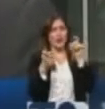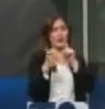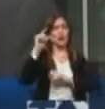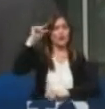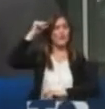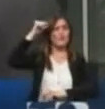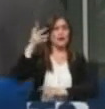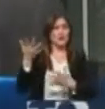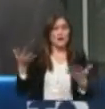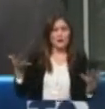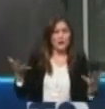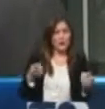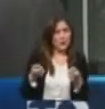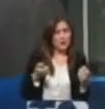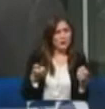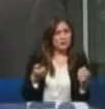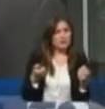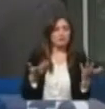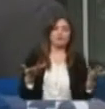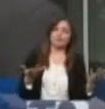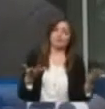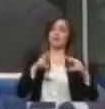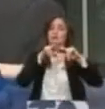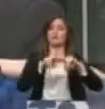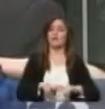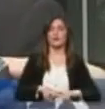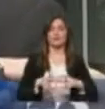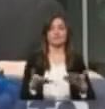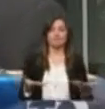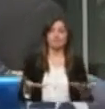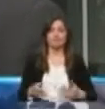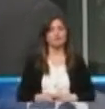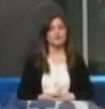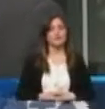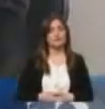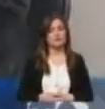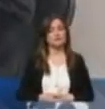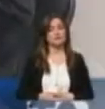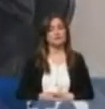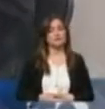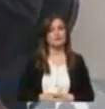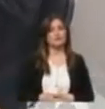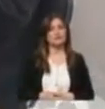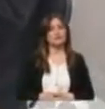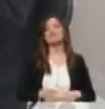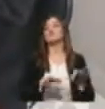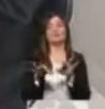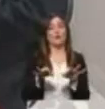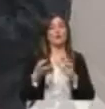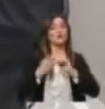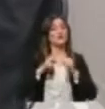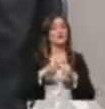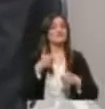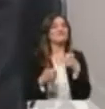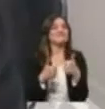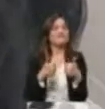gubernamental, podría revisarse este estatus A y ciertamente la consecuencia sería negativa. Y es que señala se presentaría un problema